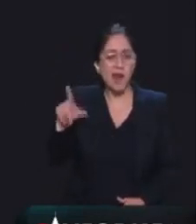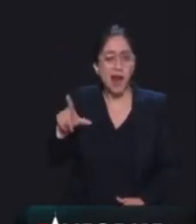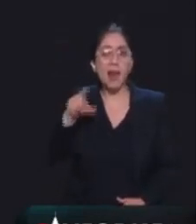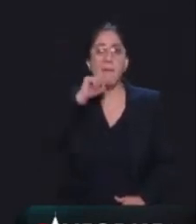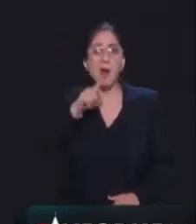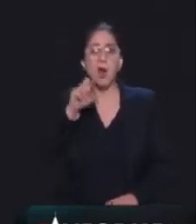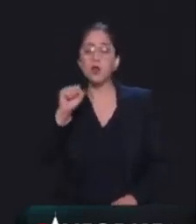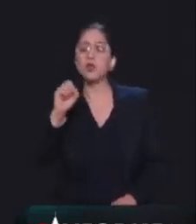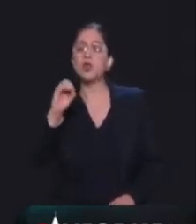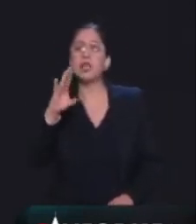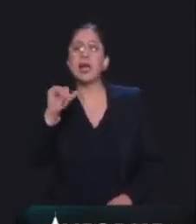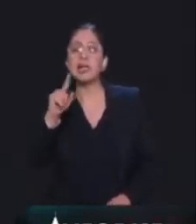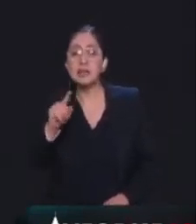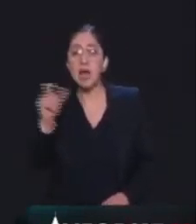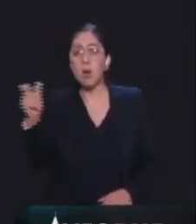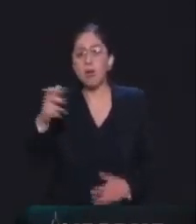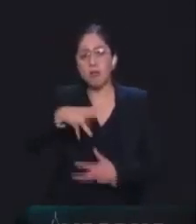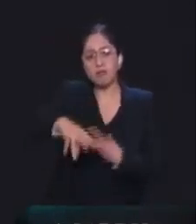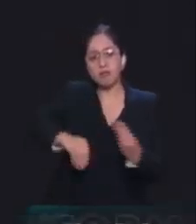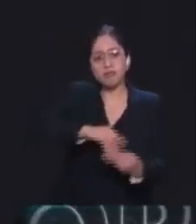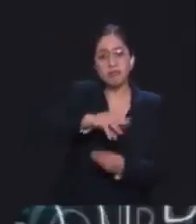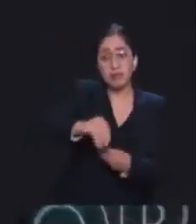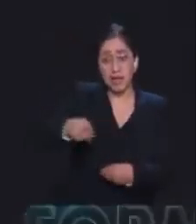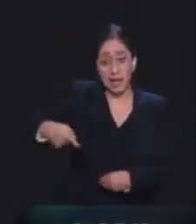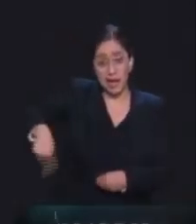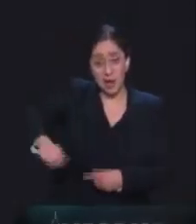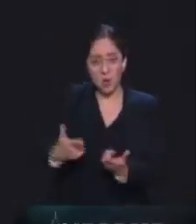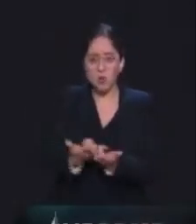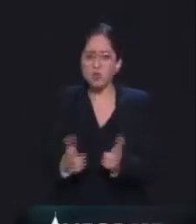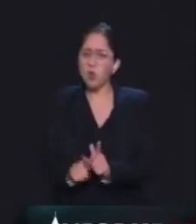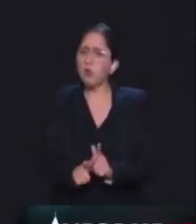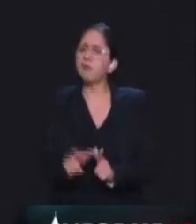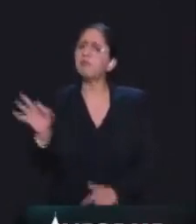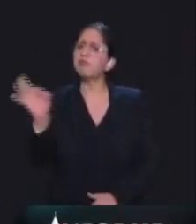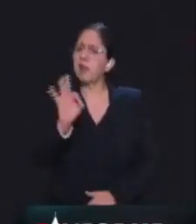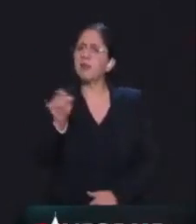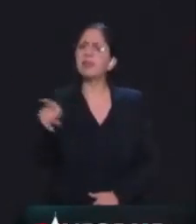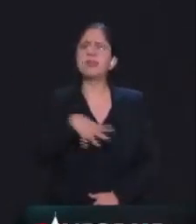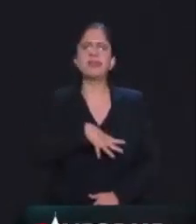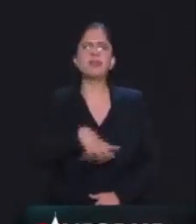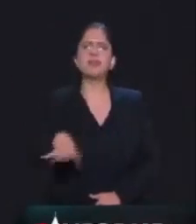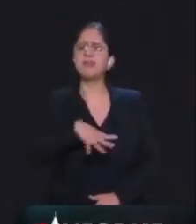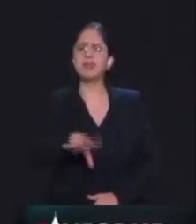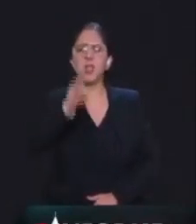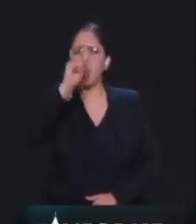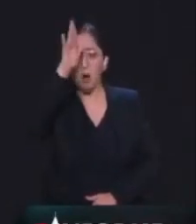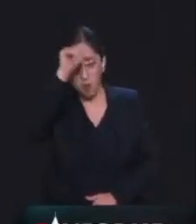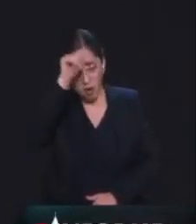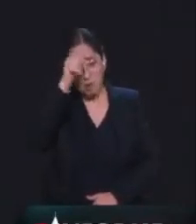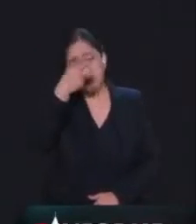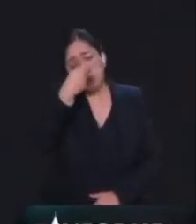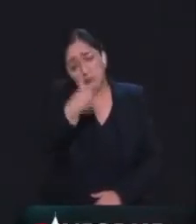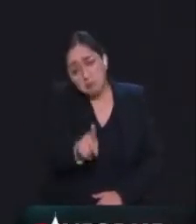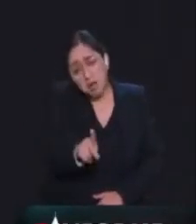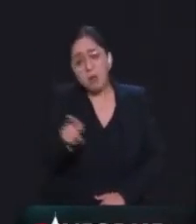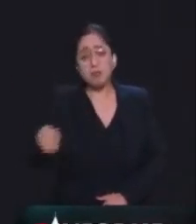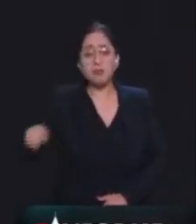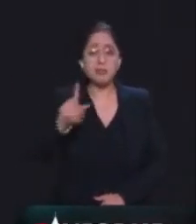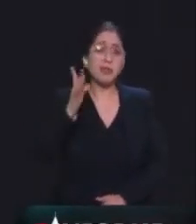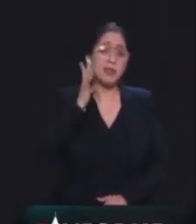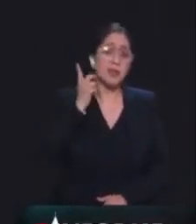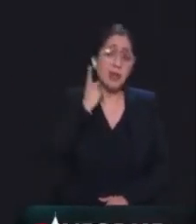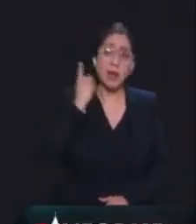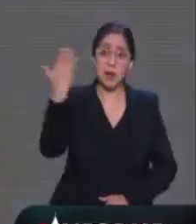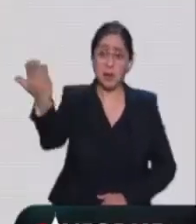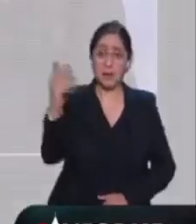de invertir. Esos son los que van a resistirse seguramente y desde el Congreso van a hacer, o sea, Pedro Castillo no tiene